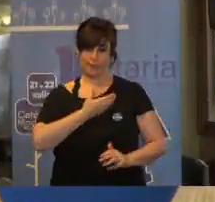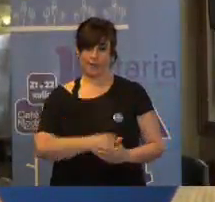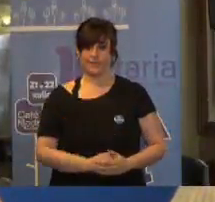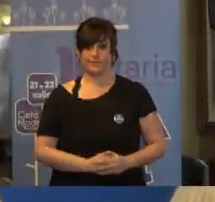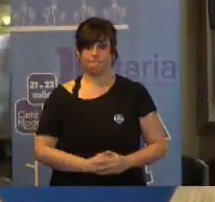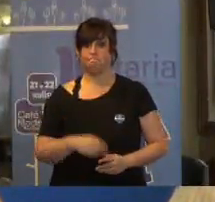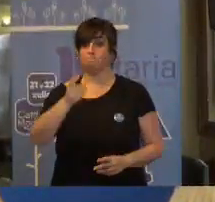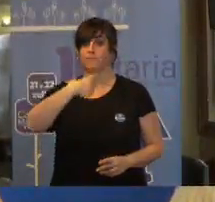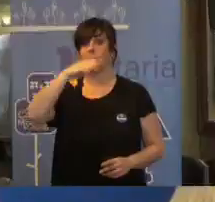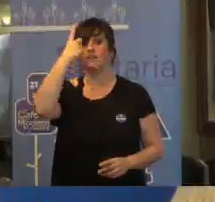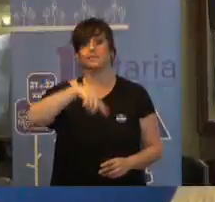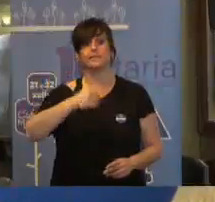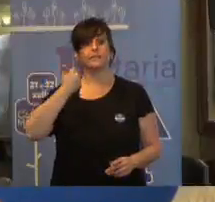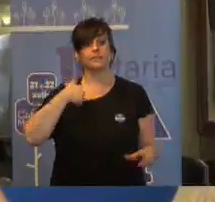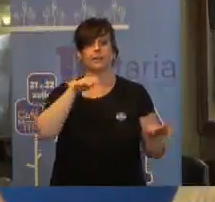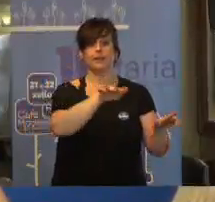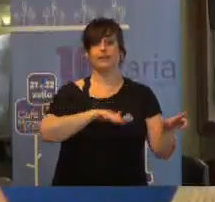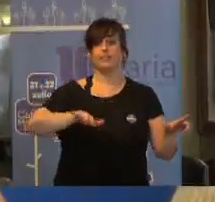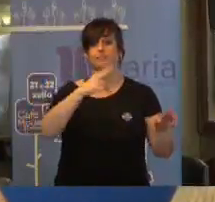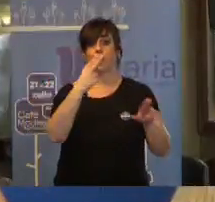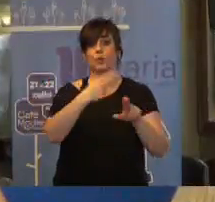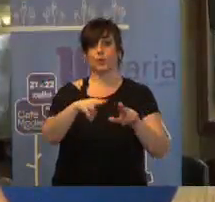sabedes, neste espazo político,